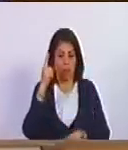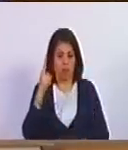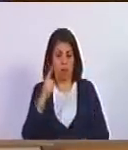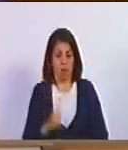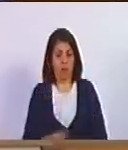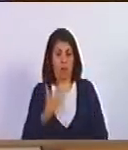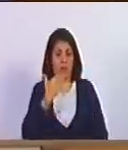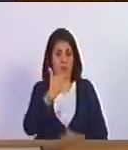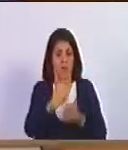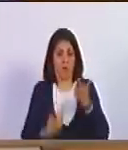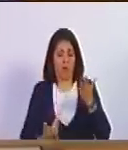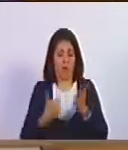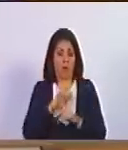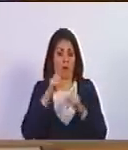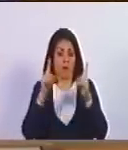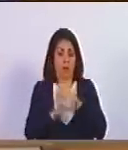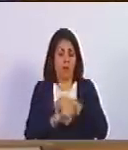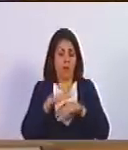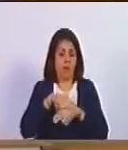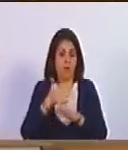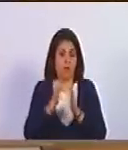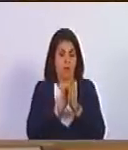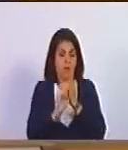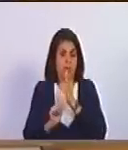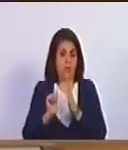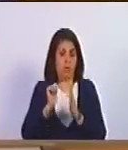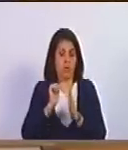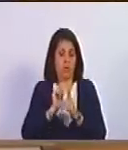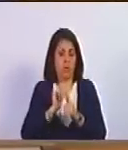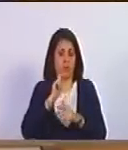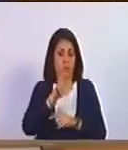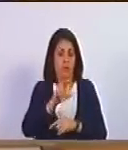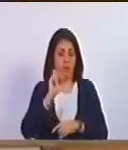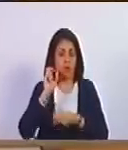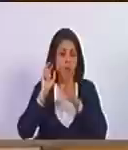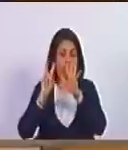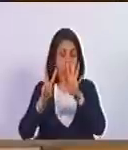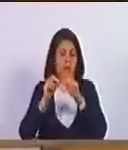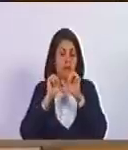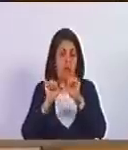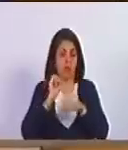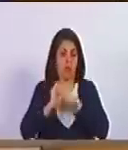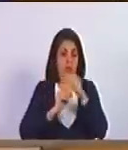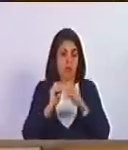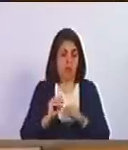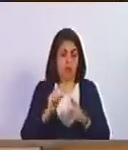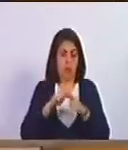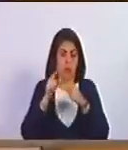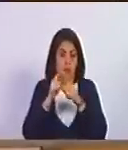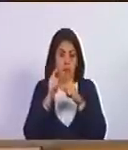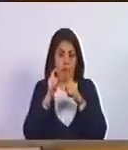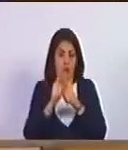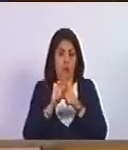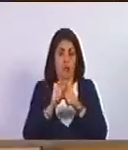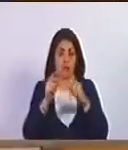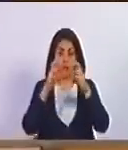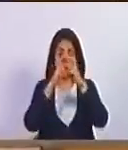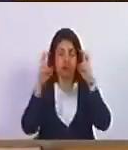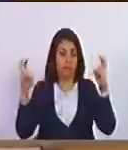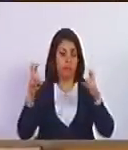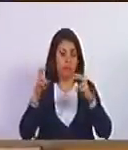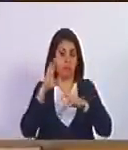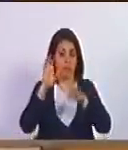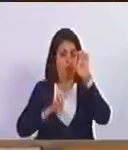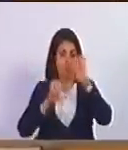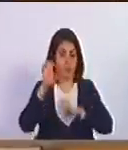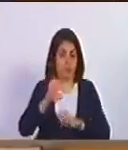81. Se propone aprobar sin modificación el epígrafe del artículo 37, quedando redactado en los siguientes términos. Epígrafe,